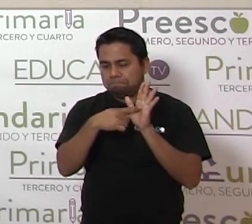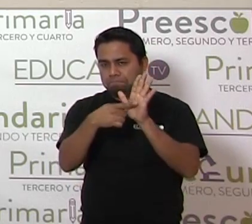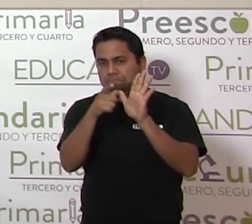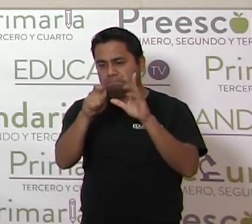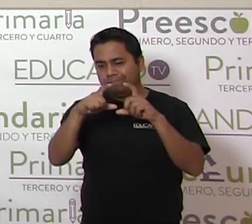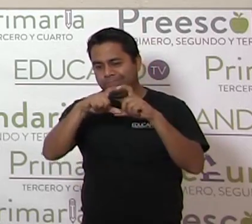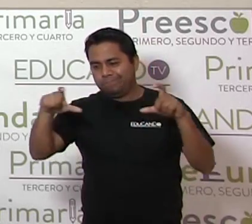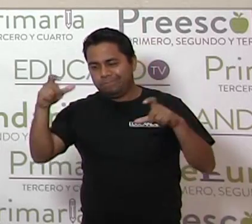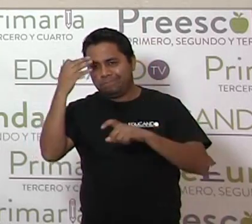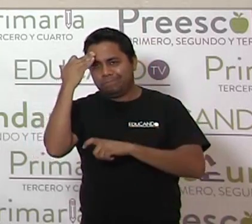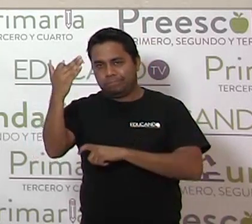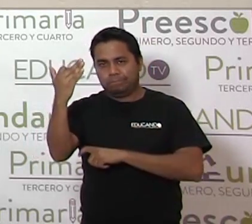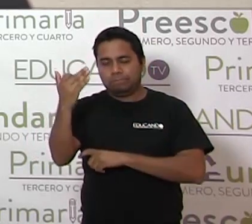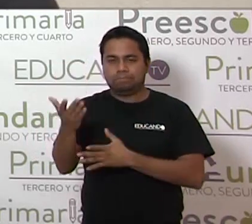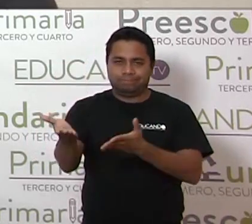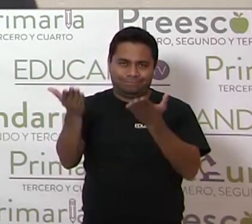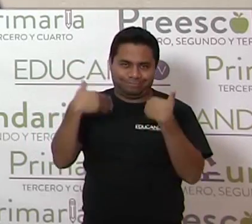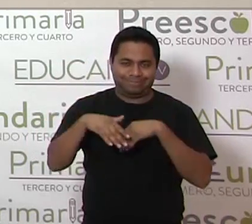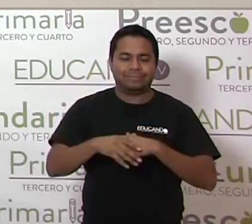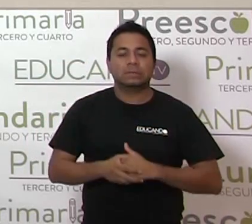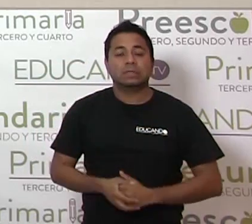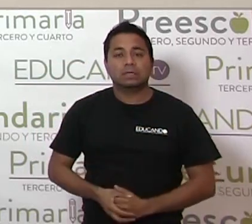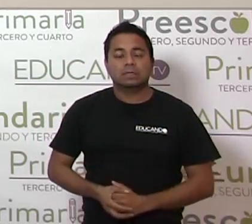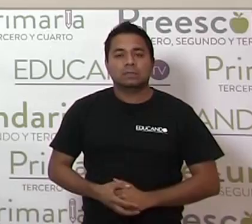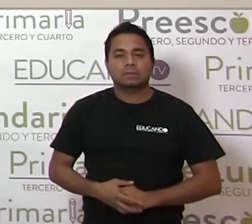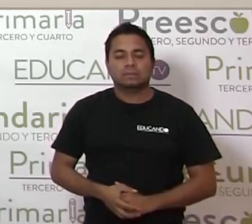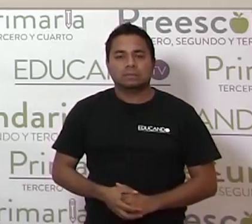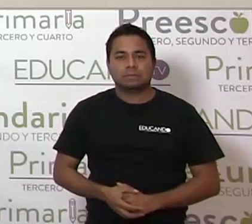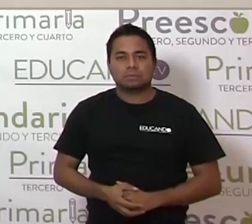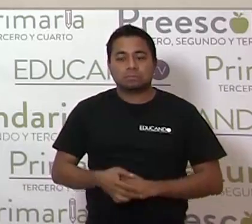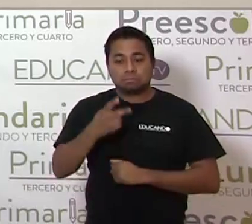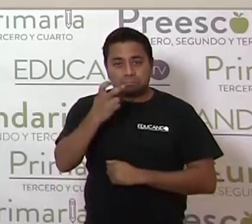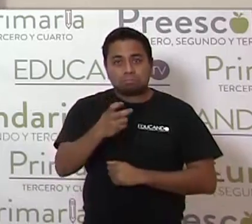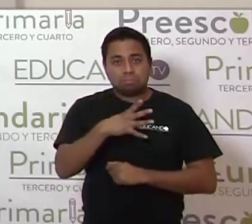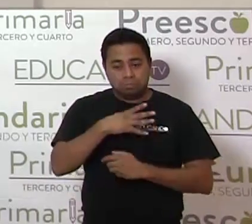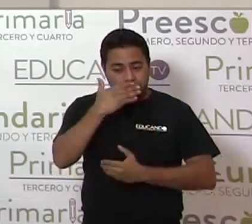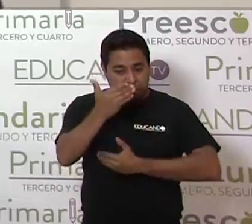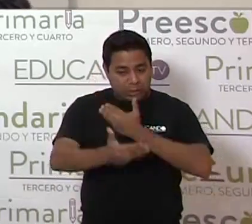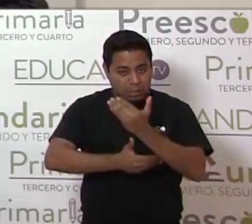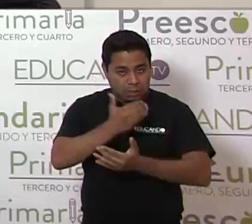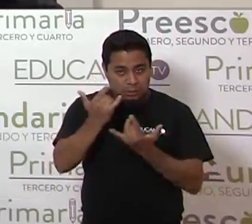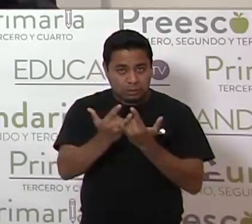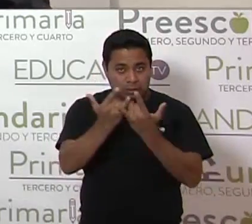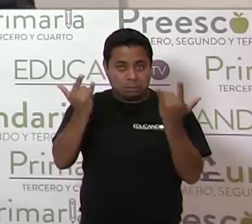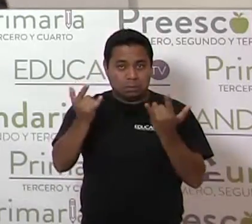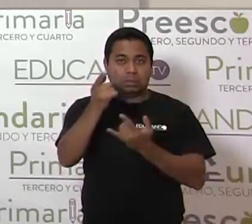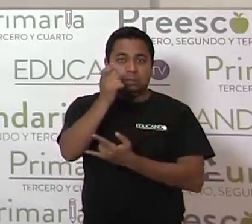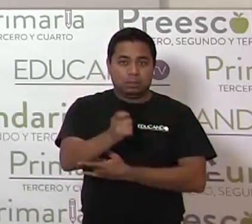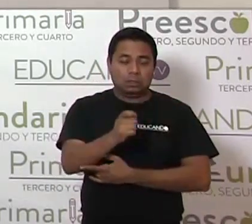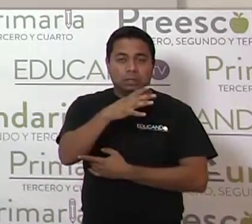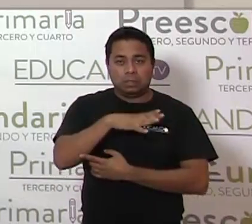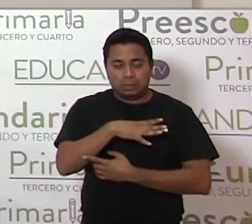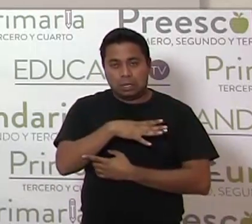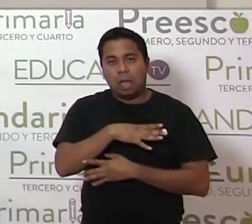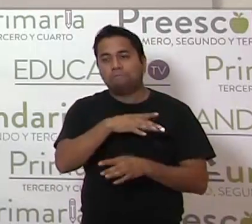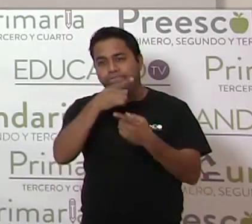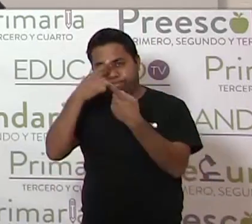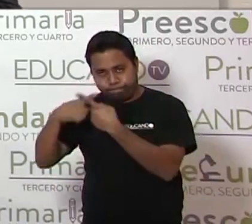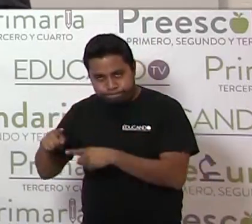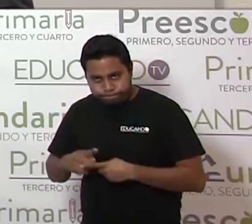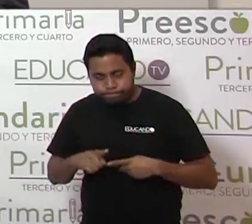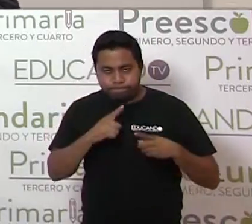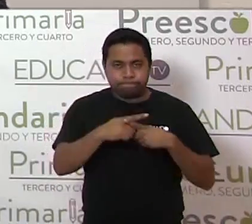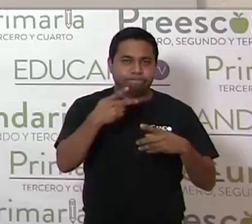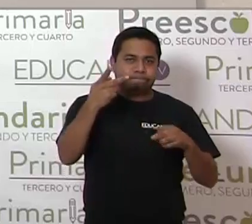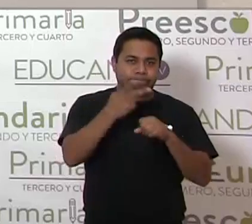conocer. Acompáñame. Para esto, durante todos los procesos históricos vamos a tener